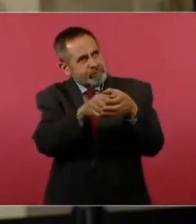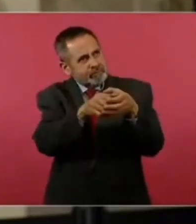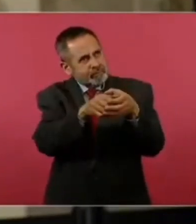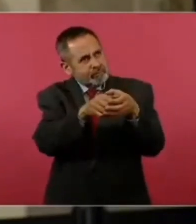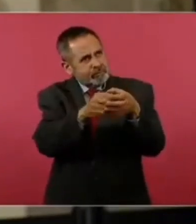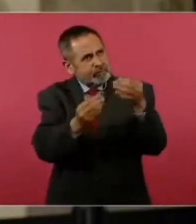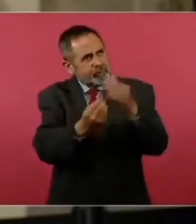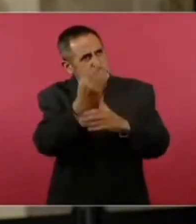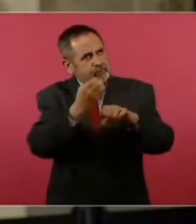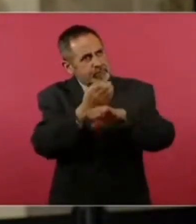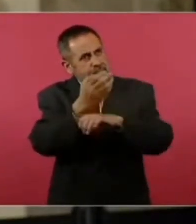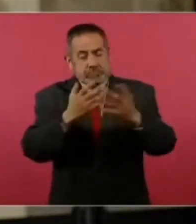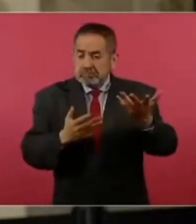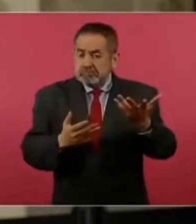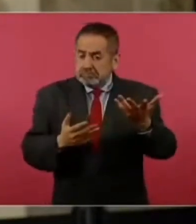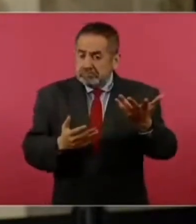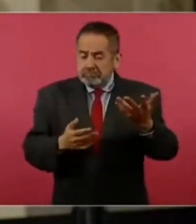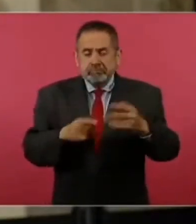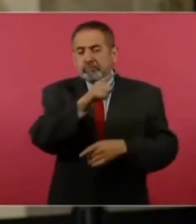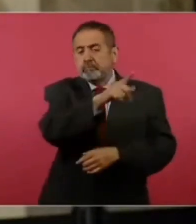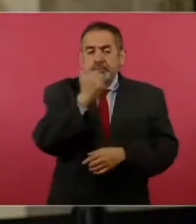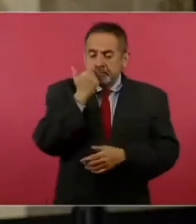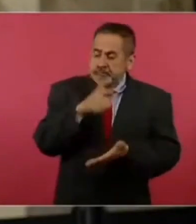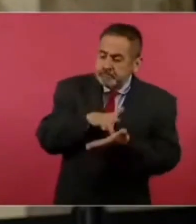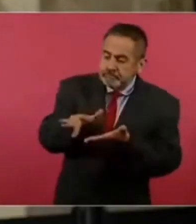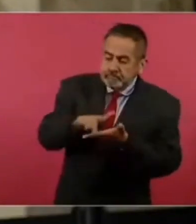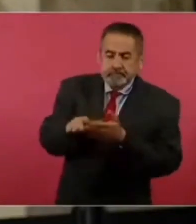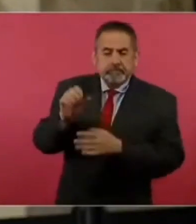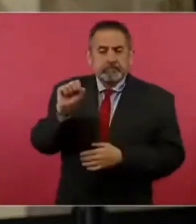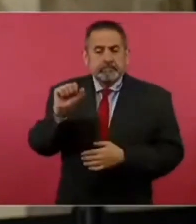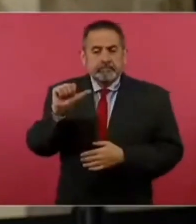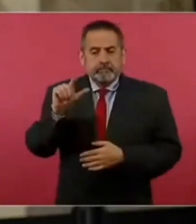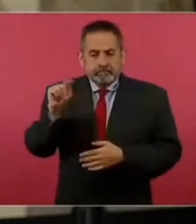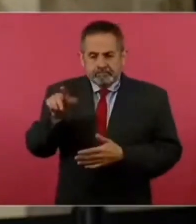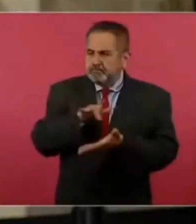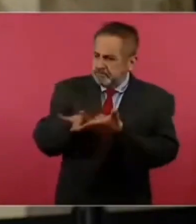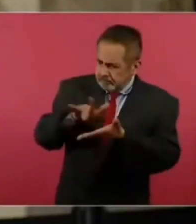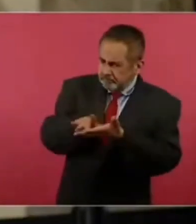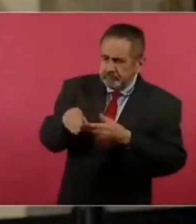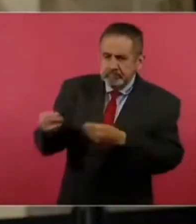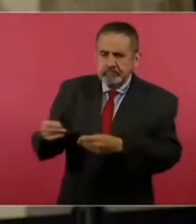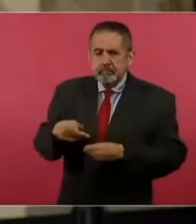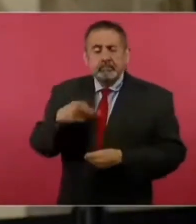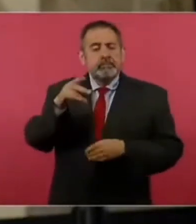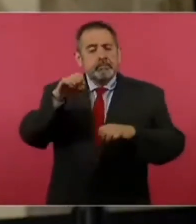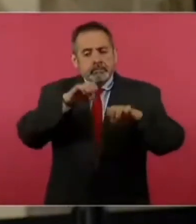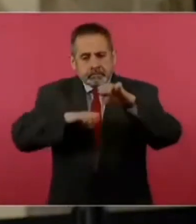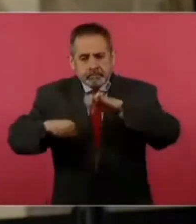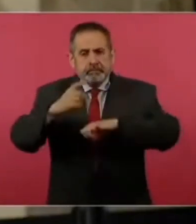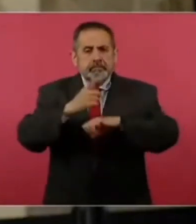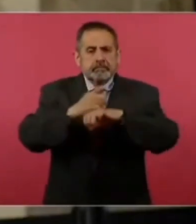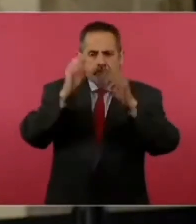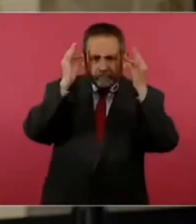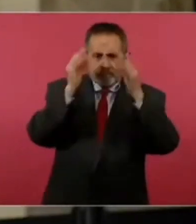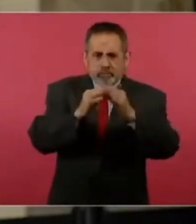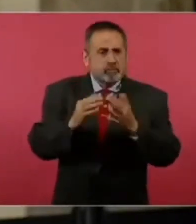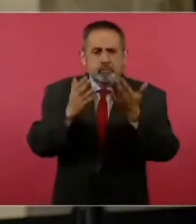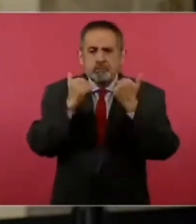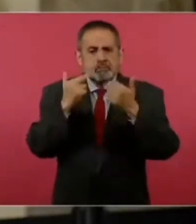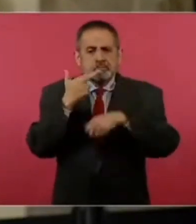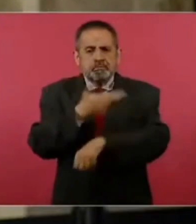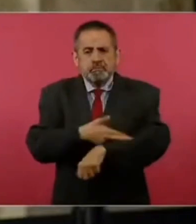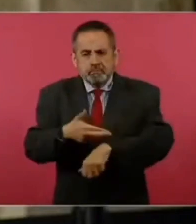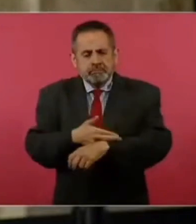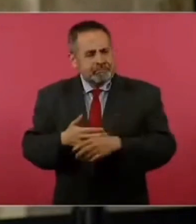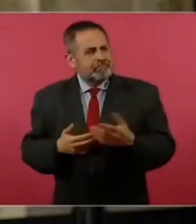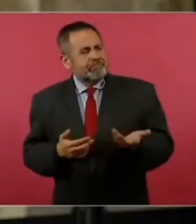es que los migrantes quieren contribuir a veces al SAT pero no las embajadas o los consulados no les dan este trámite para el SAT eso